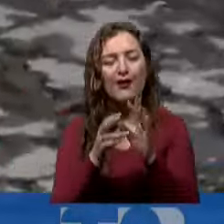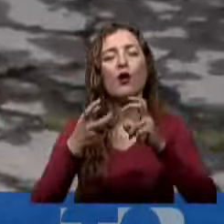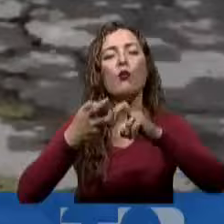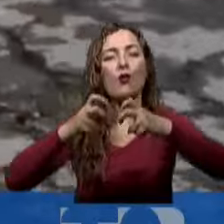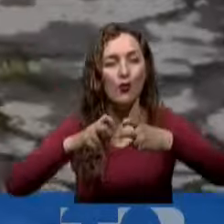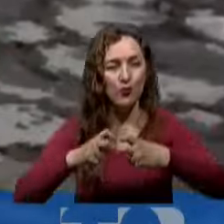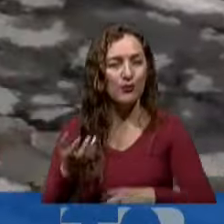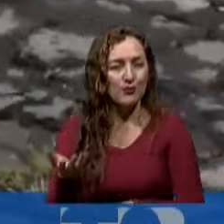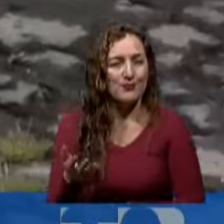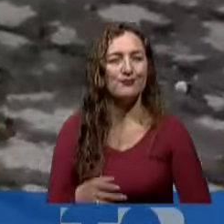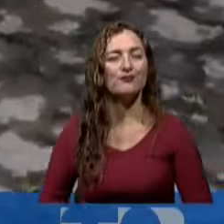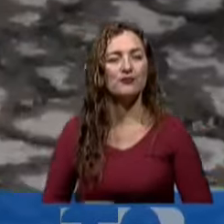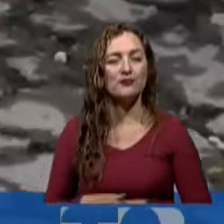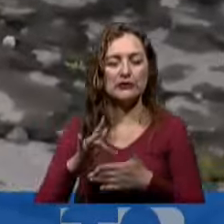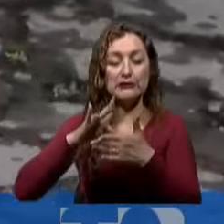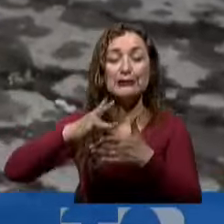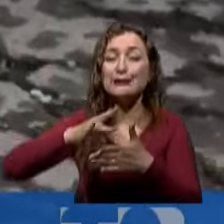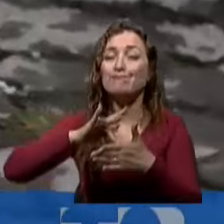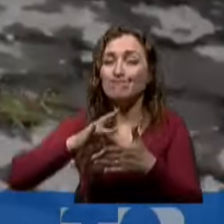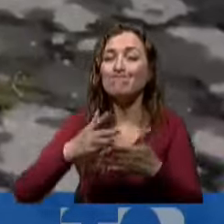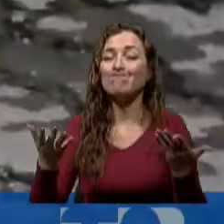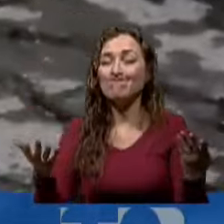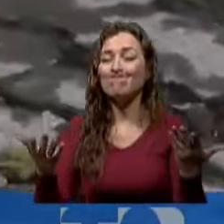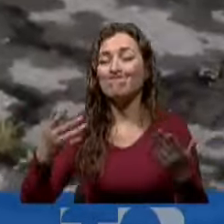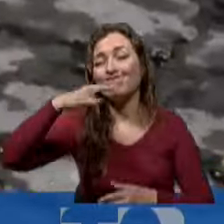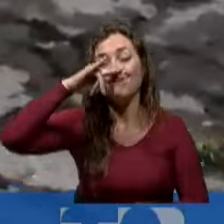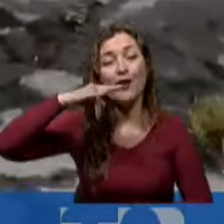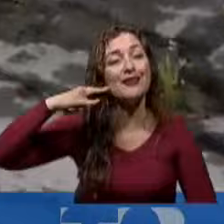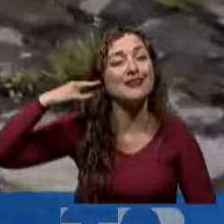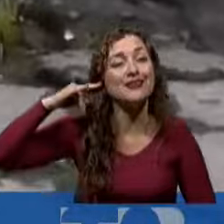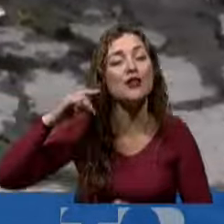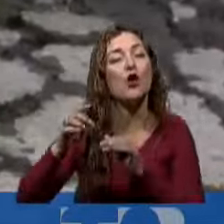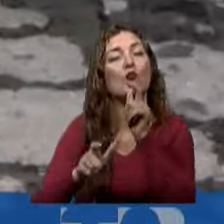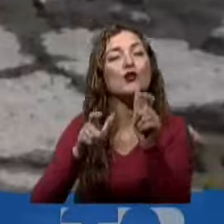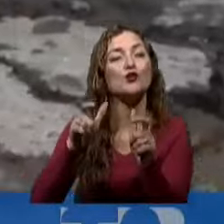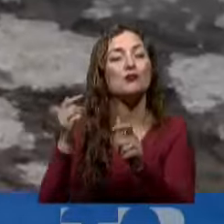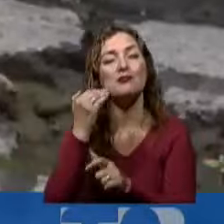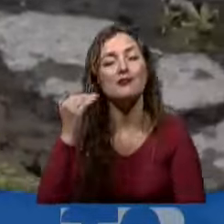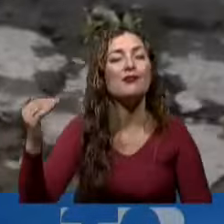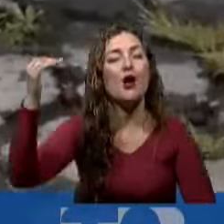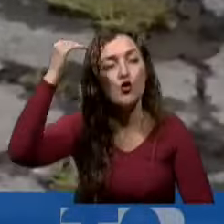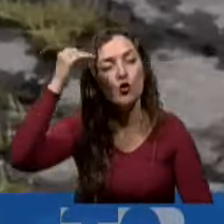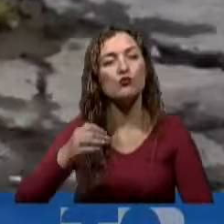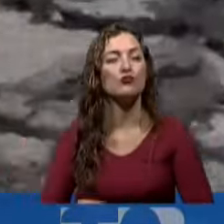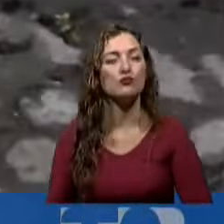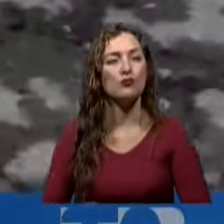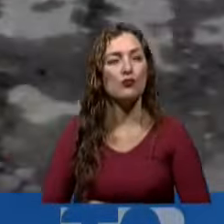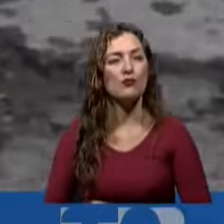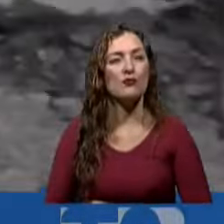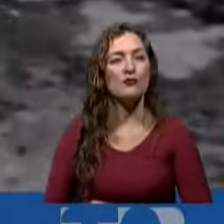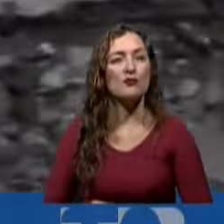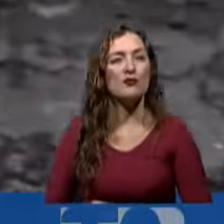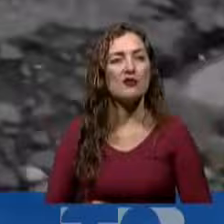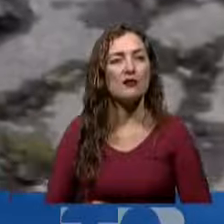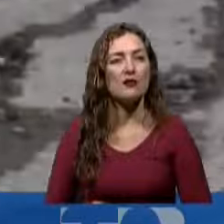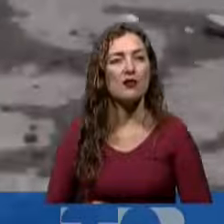problema, porque corremos un gran riesgo, especialmente aquí hay niños también y hay personas mayores que pues obviamente no tienen la